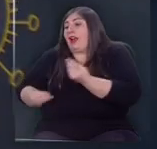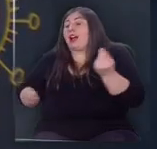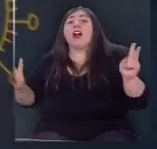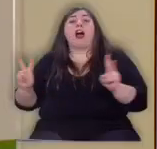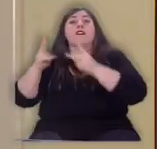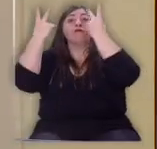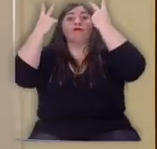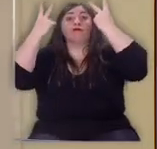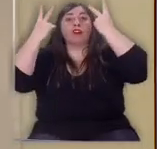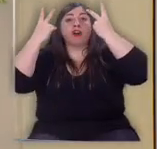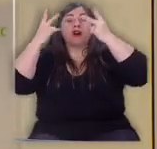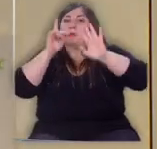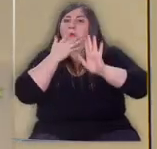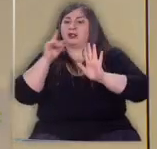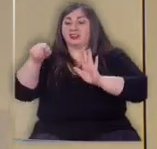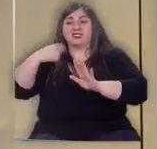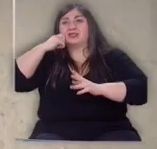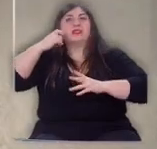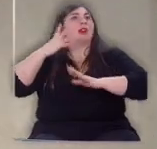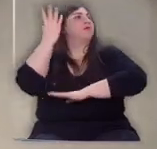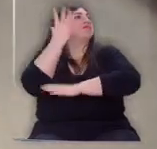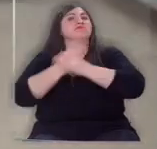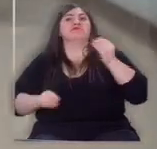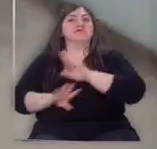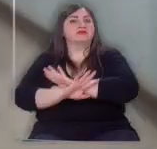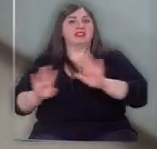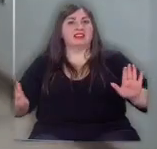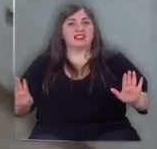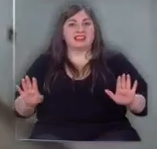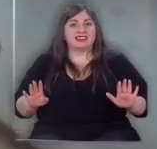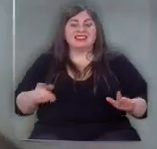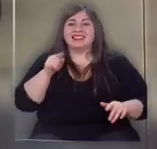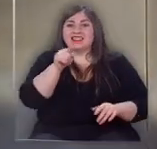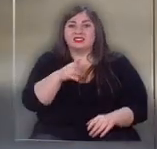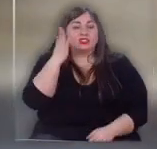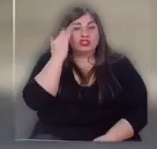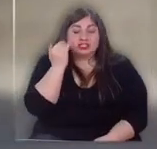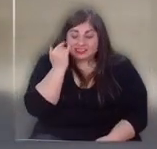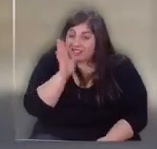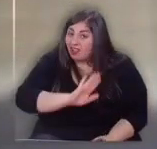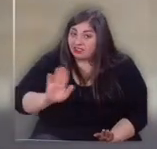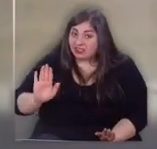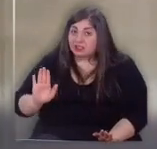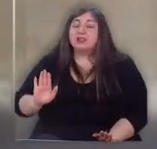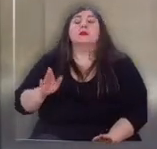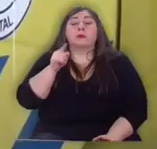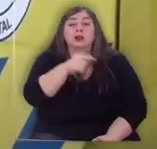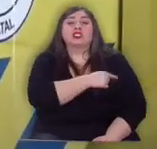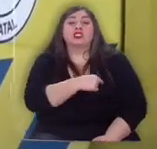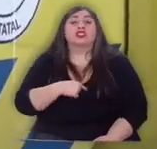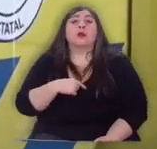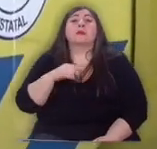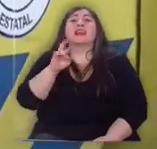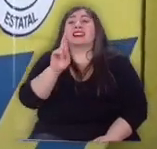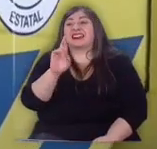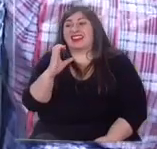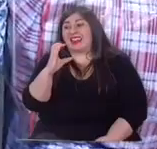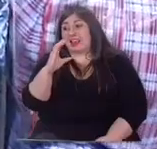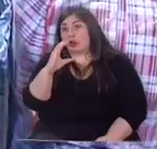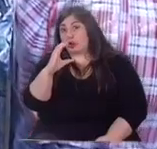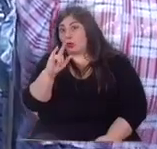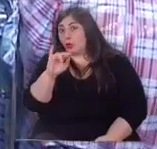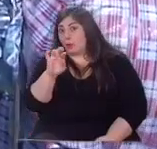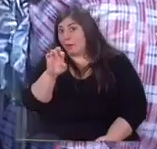significa inmunizado, vamos a decir. Y eso, la parte no se sabe si existe, ¿no? No se sabe. Por eso se llama